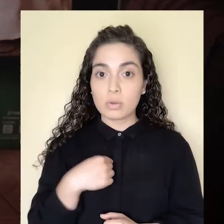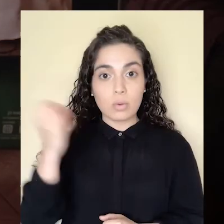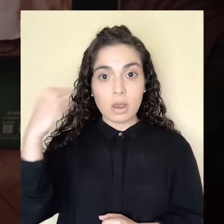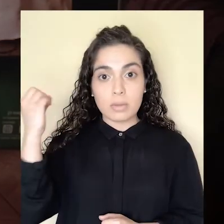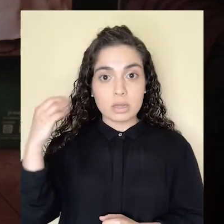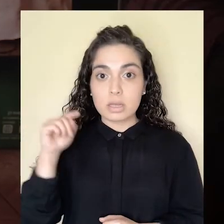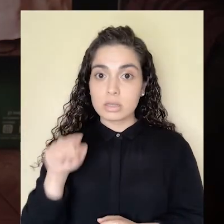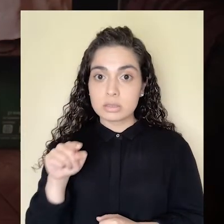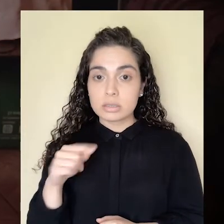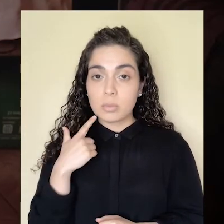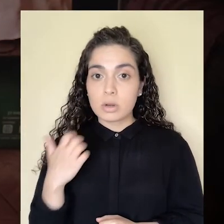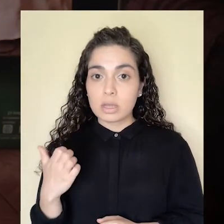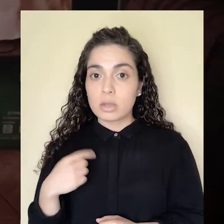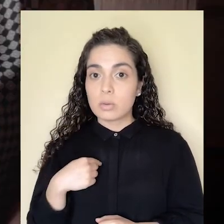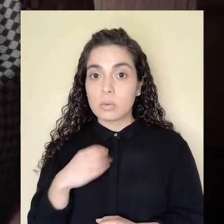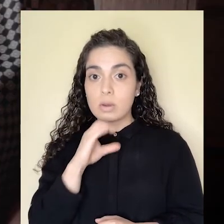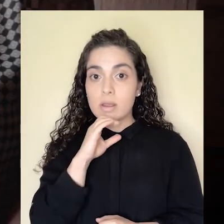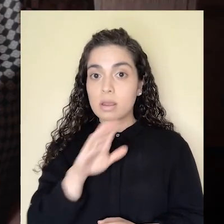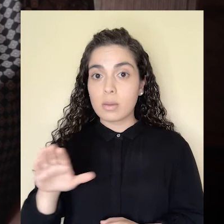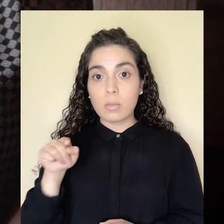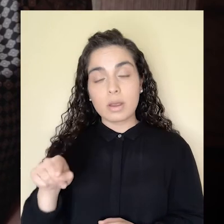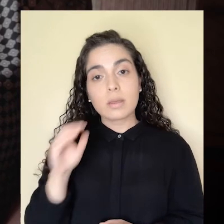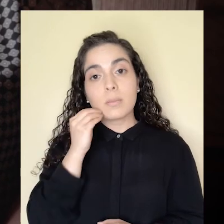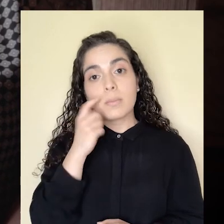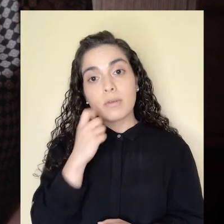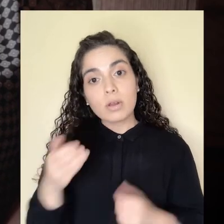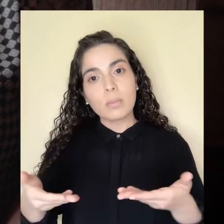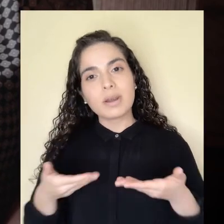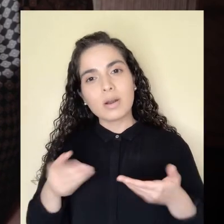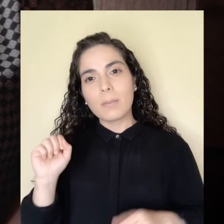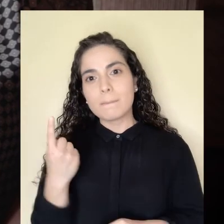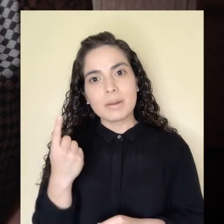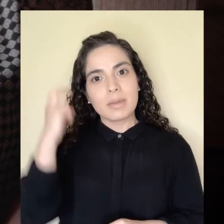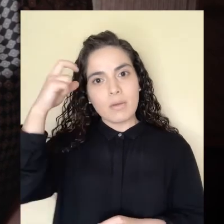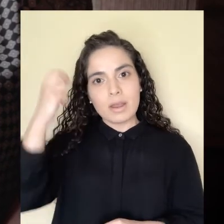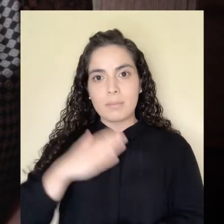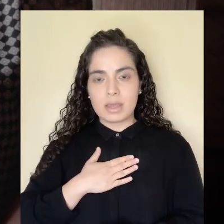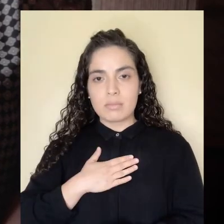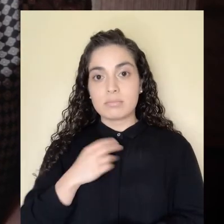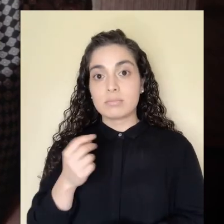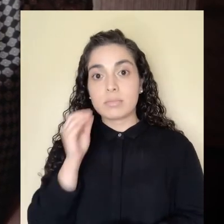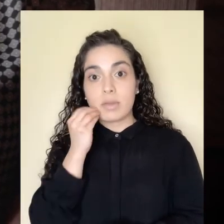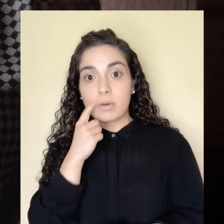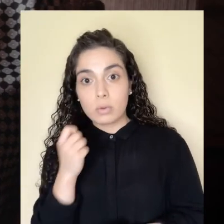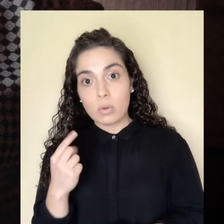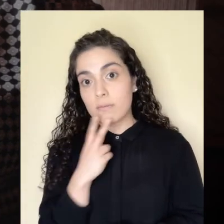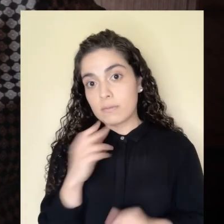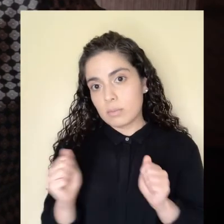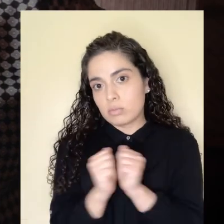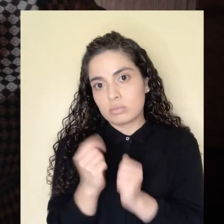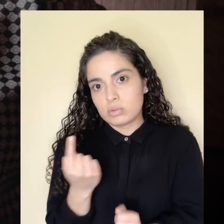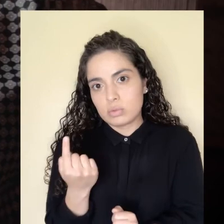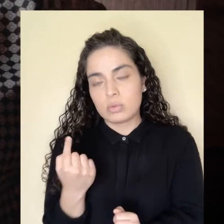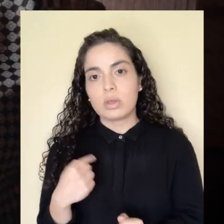Yo aprendí así porque en el campo mi abuelito me regaló la primera oveja y como éramos solos, yo a los 14 años